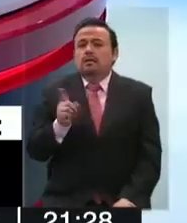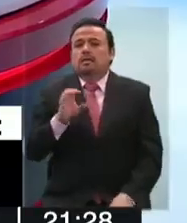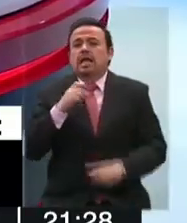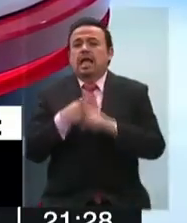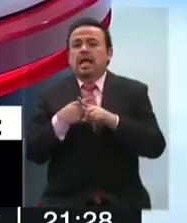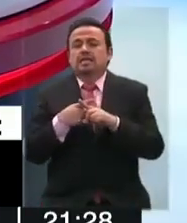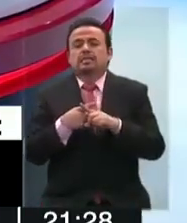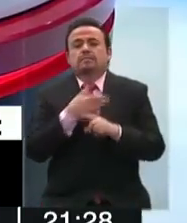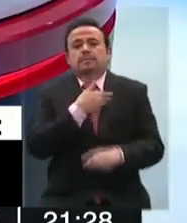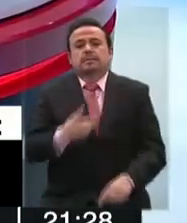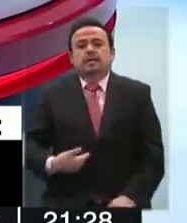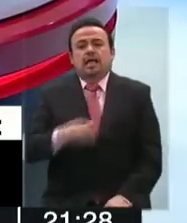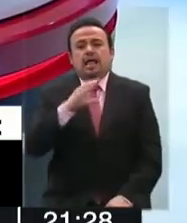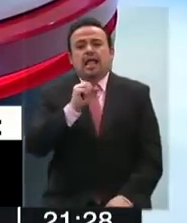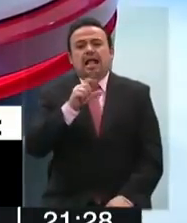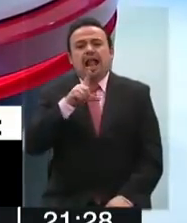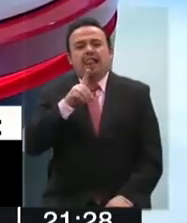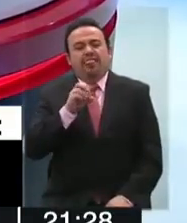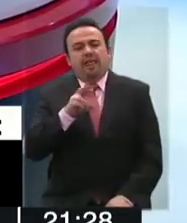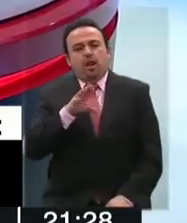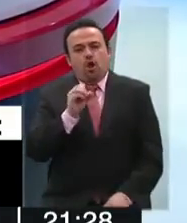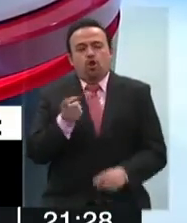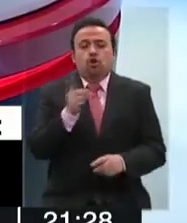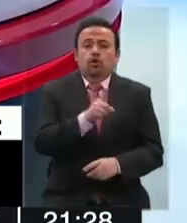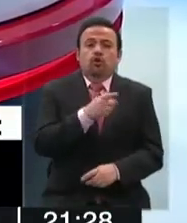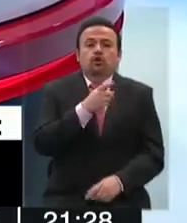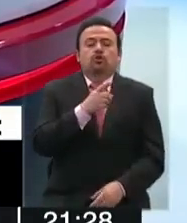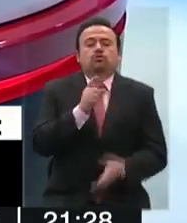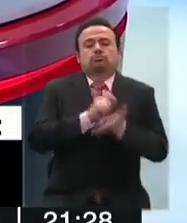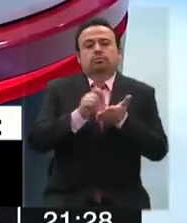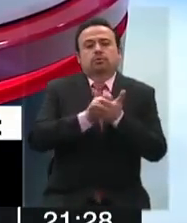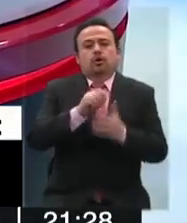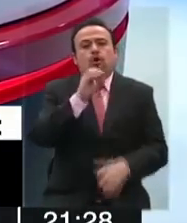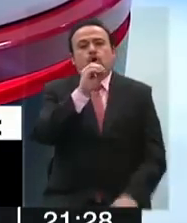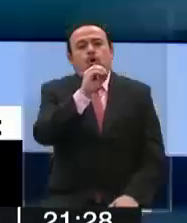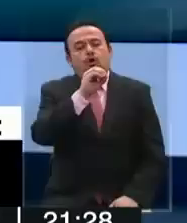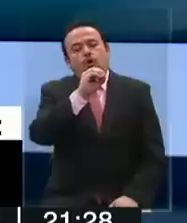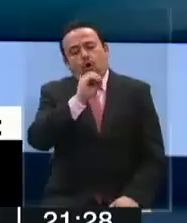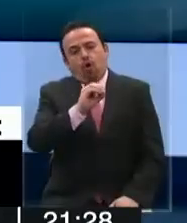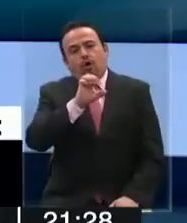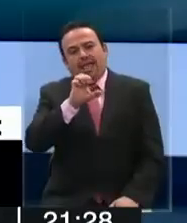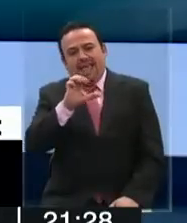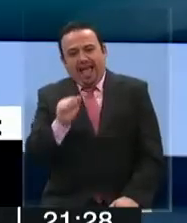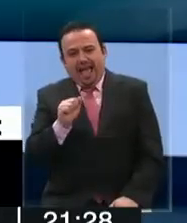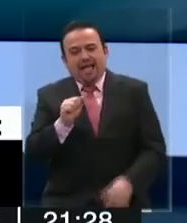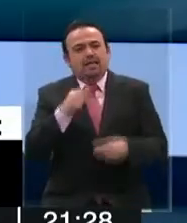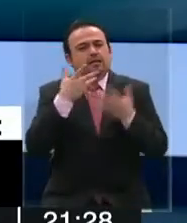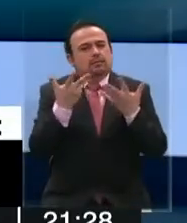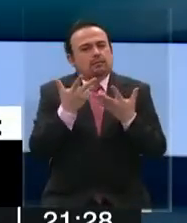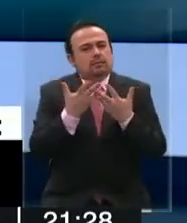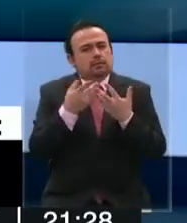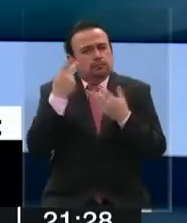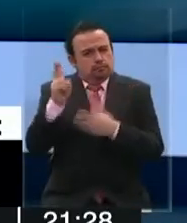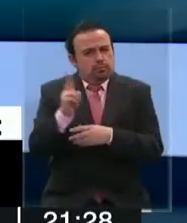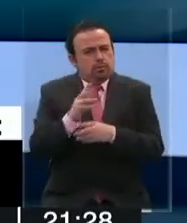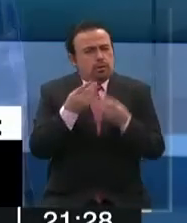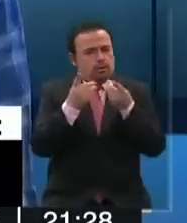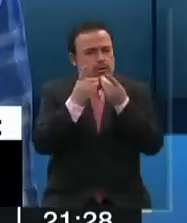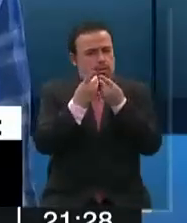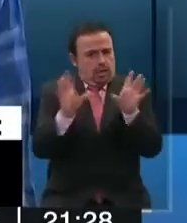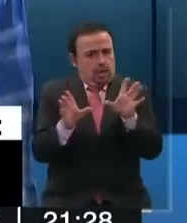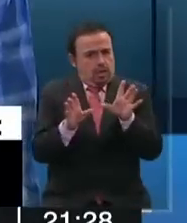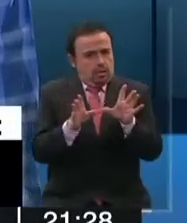Calderón y el secretario general de la oa eh responde a patrones propios de una democracia